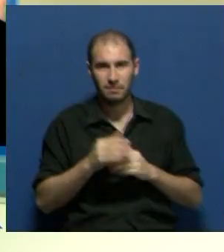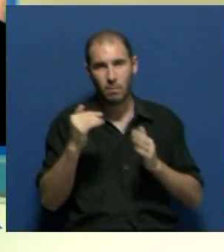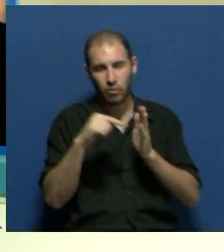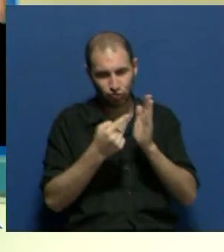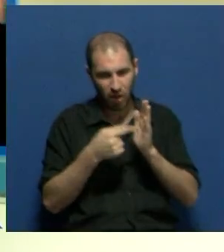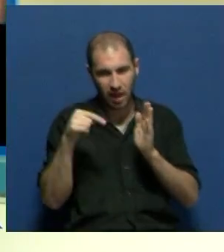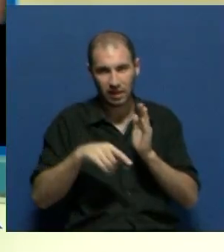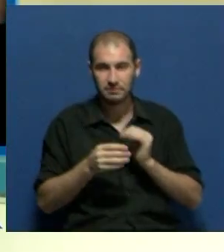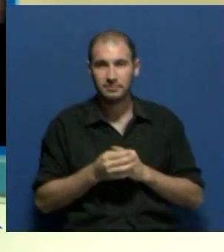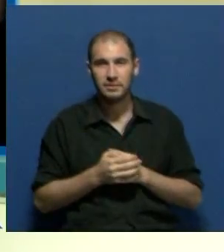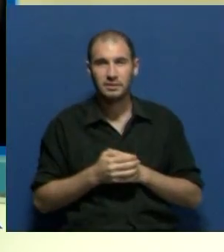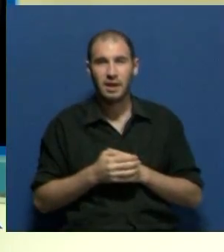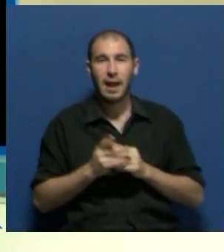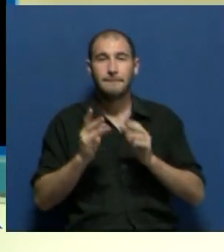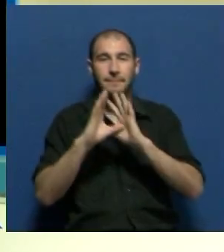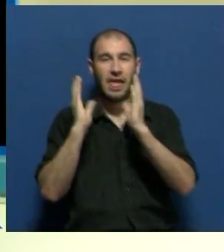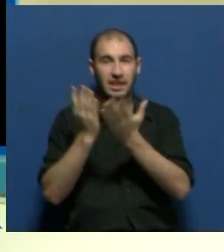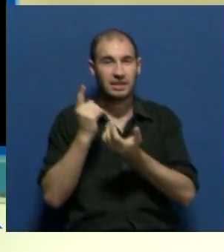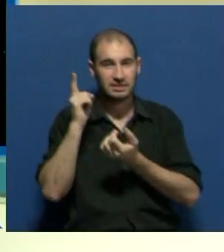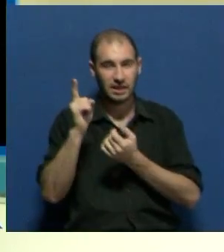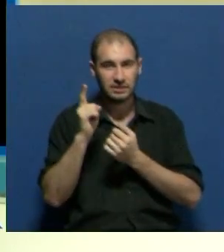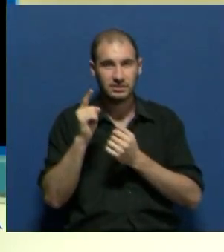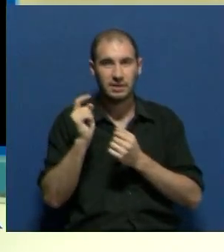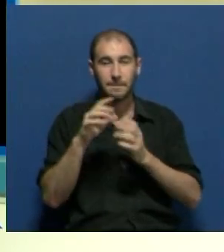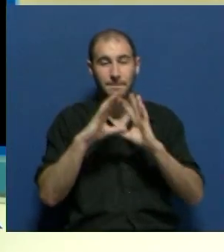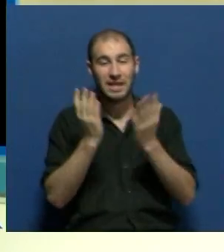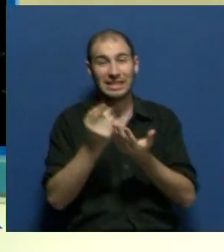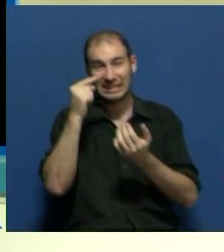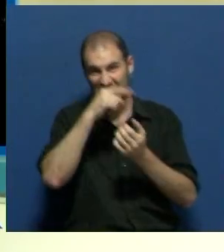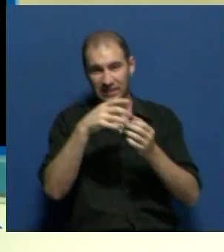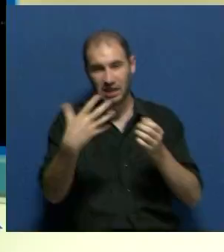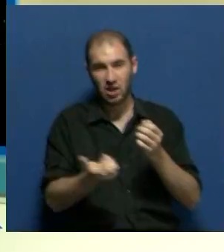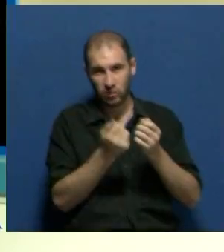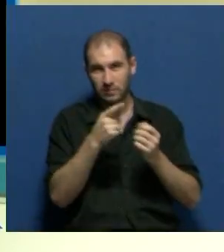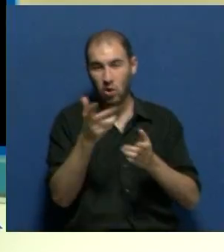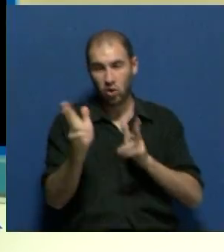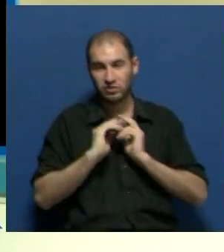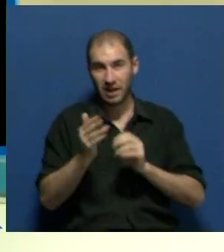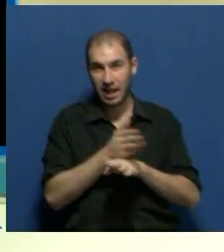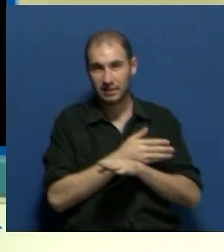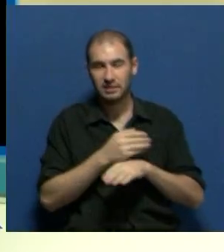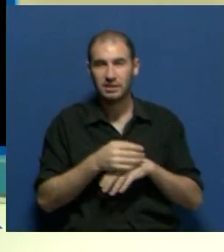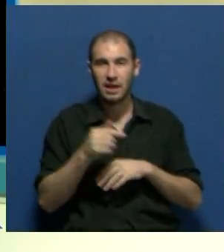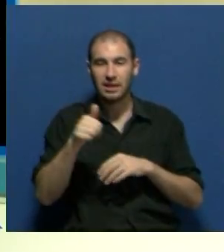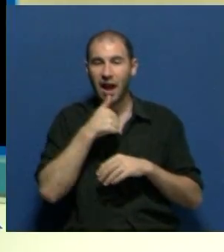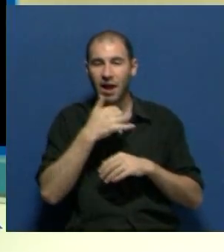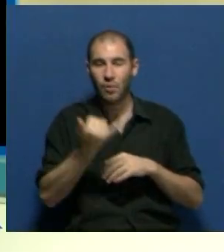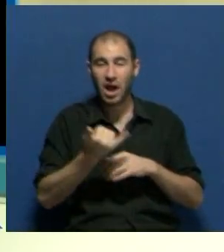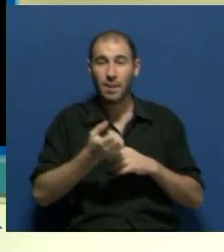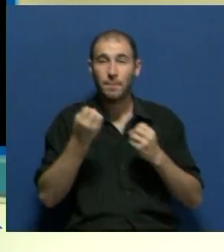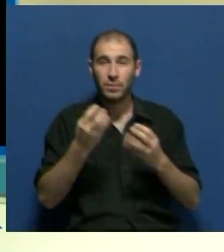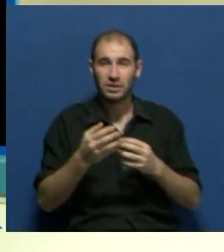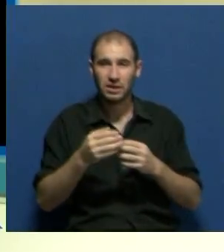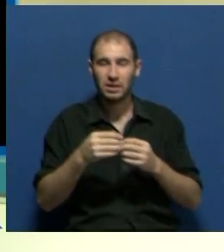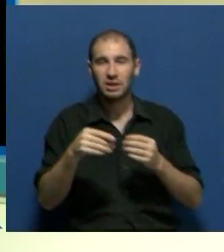puntual. Los planetas, estos 7 planetas que se encontraron, como bien dijiste al principio, tienen agua porque justamente por